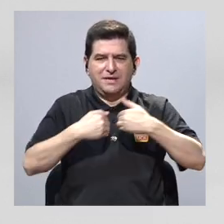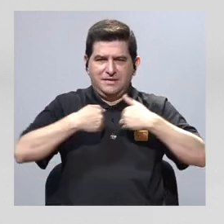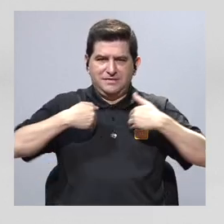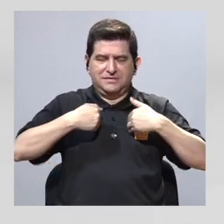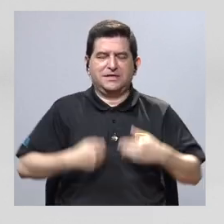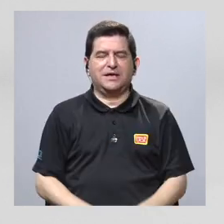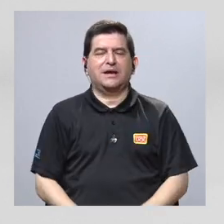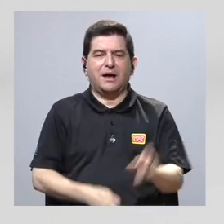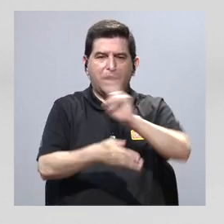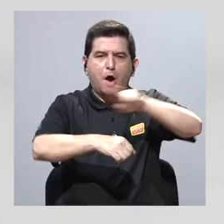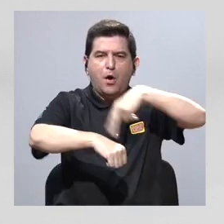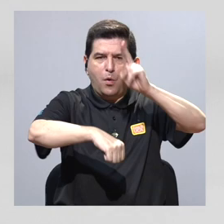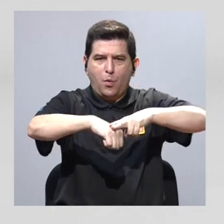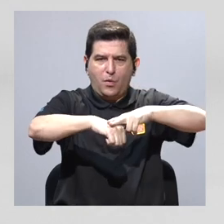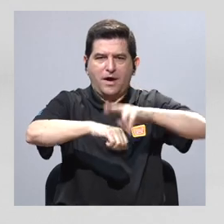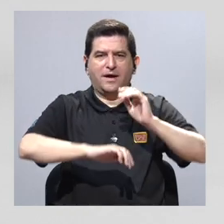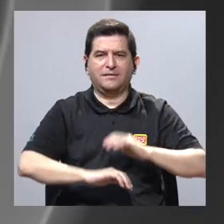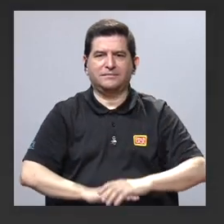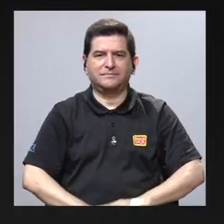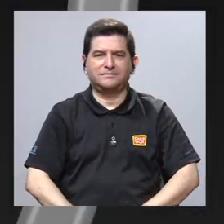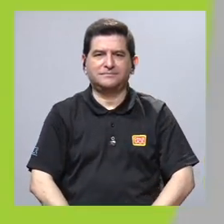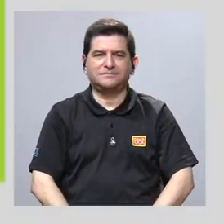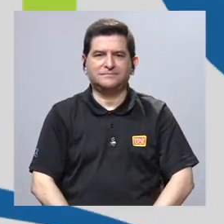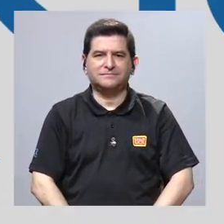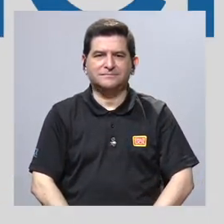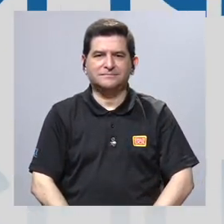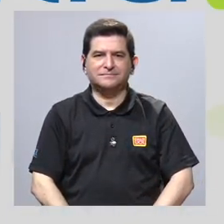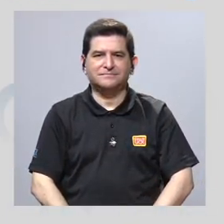de la Universidad Nacional.